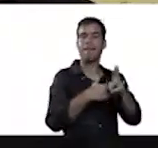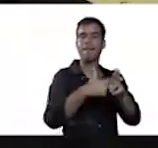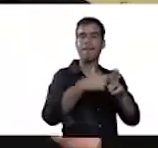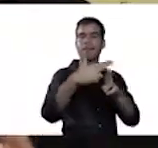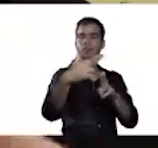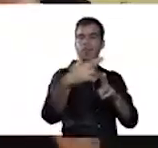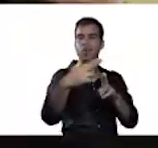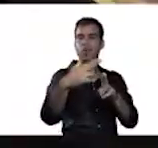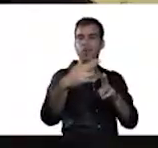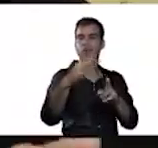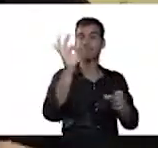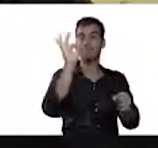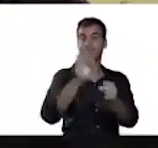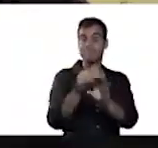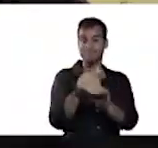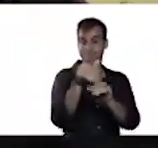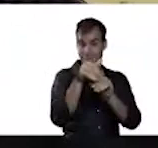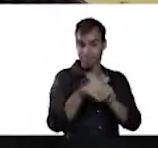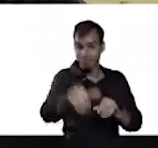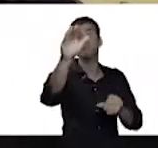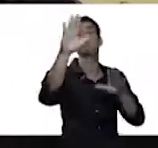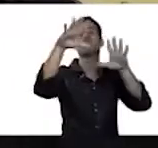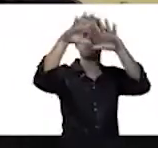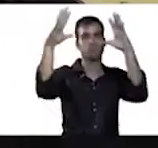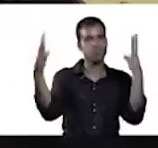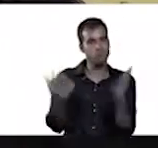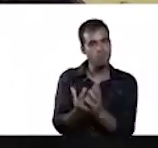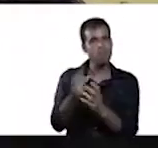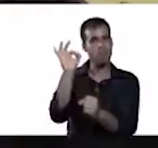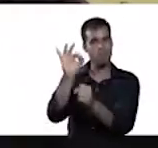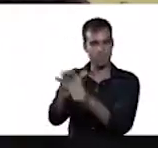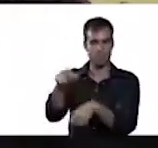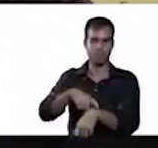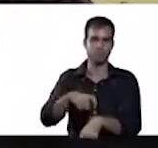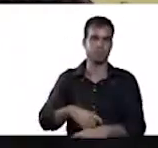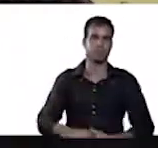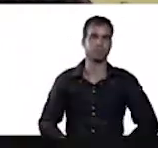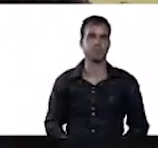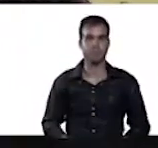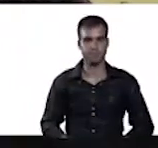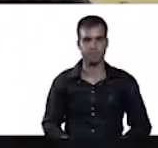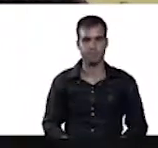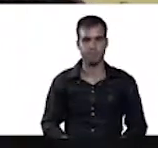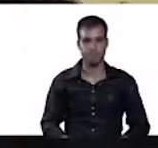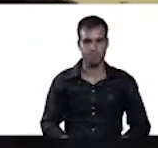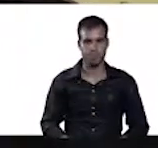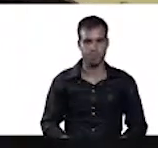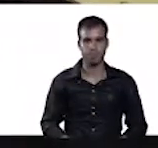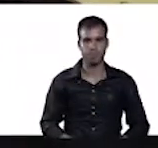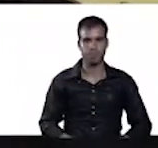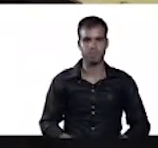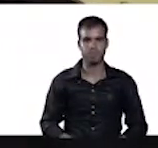los acontecimientos que se van a generar en el resto del mundo a partir de ese momento.